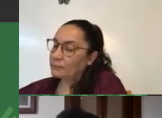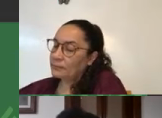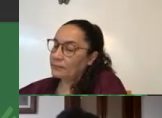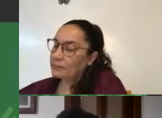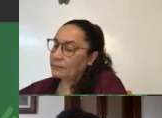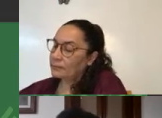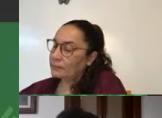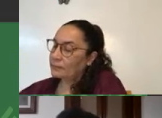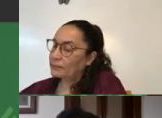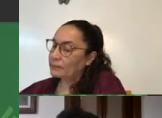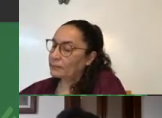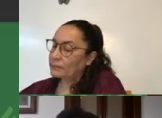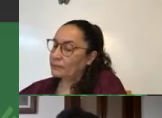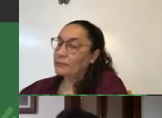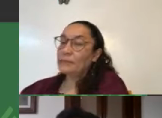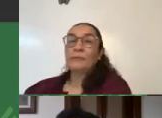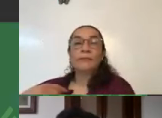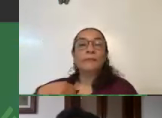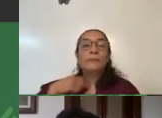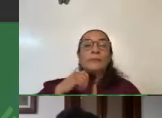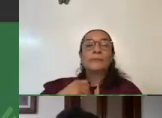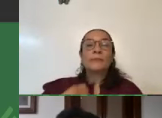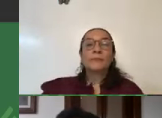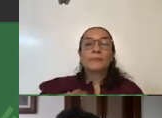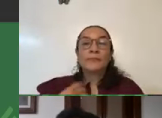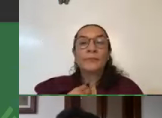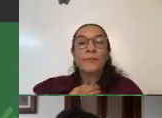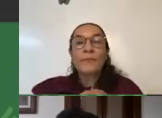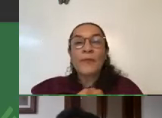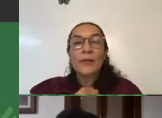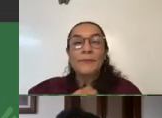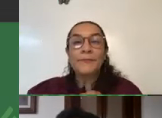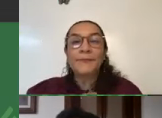emisión de la resolución en la que se determina el crédito fiscal.